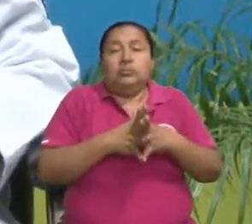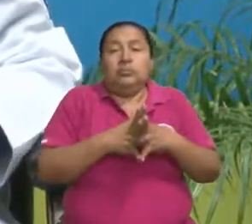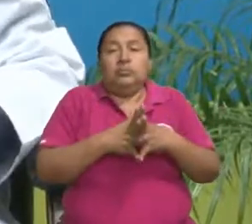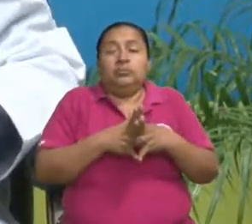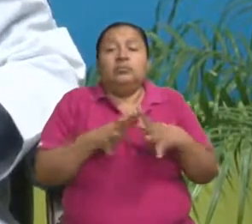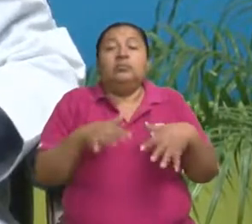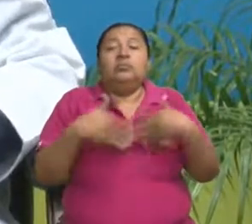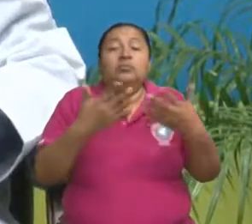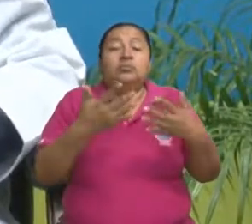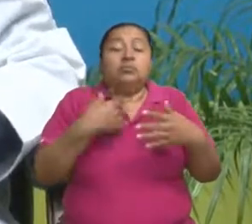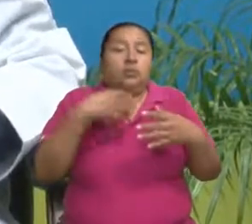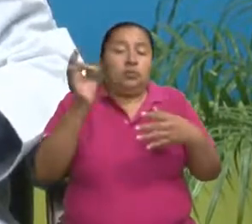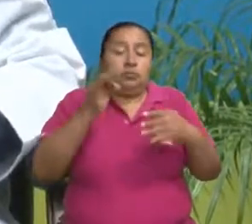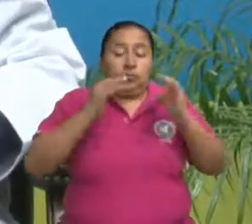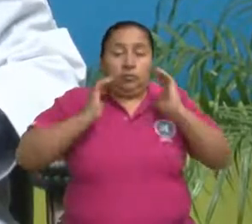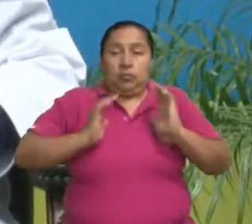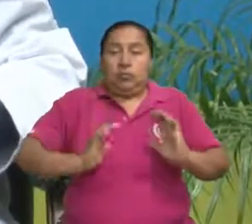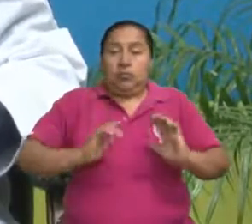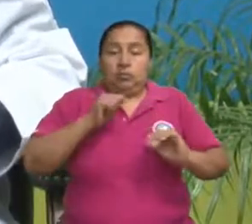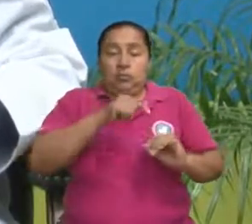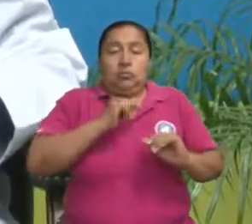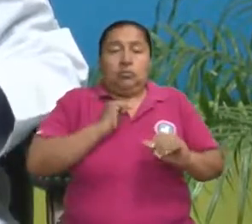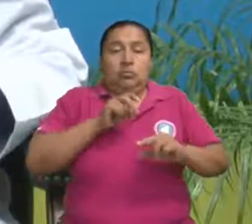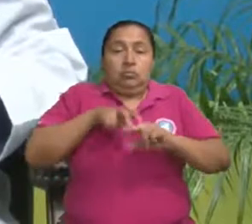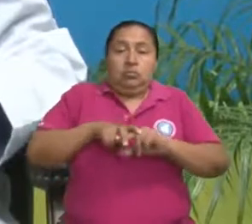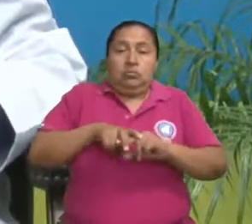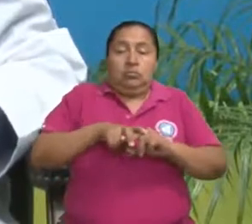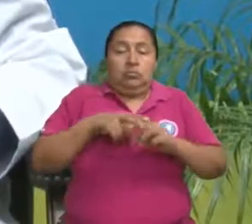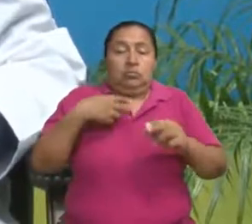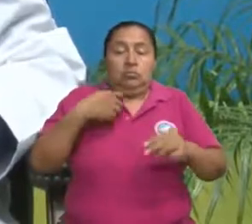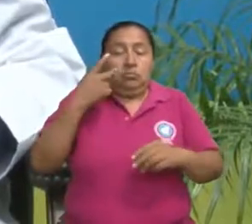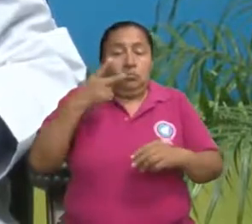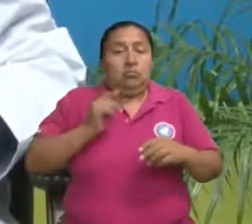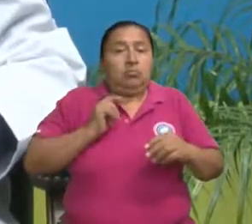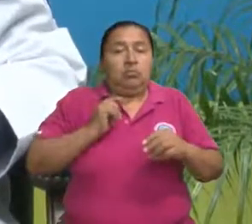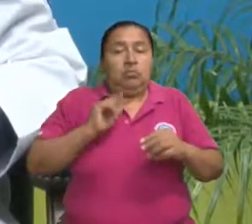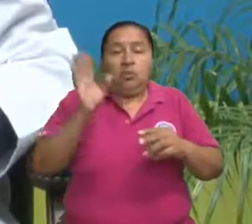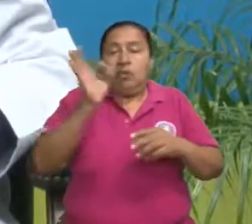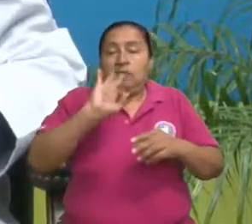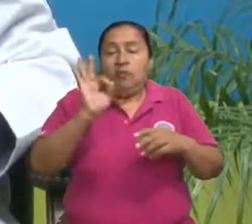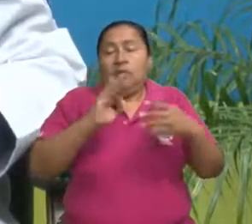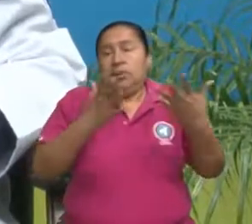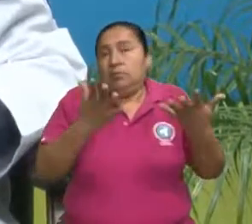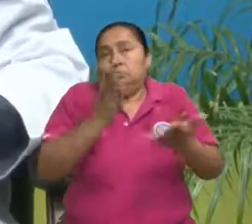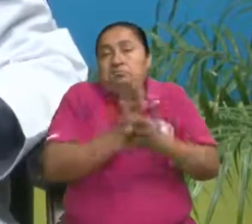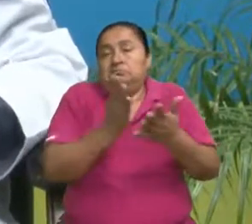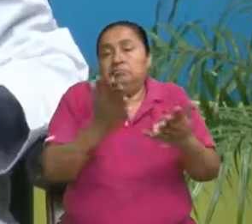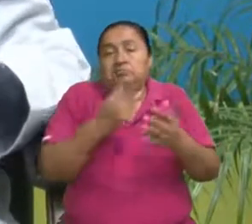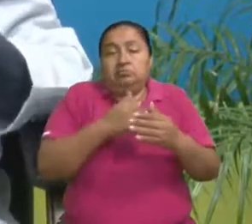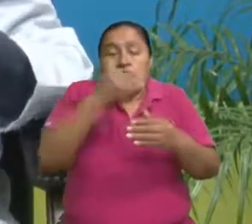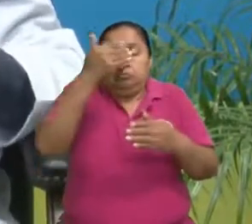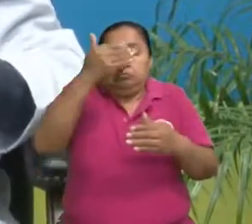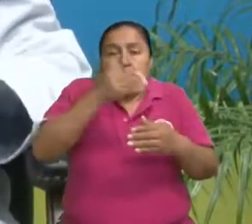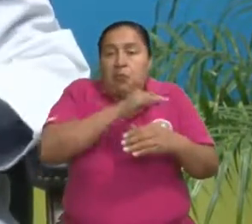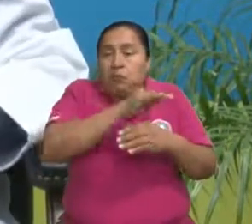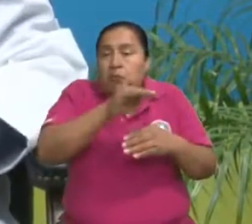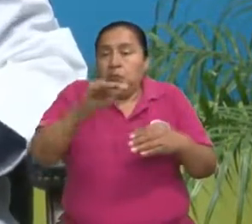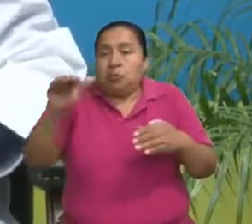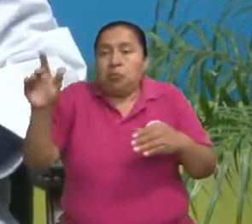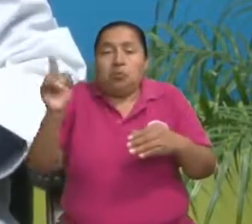Que es una posición, si te fijas, no es una forma horizontal, sino que